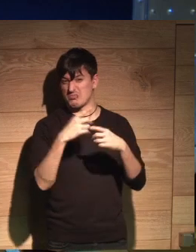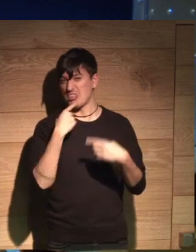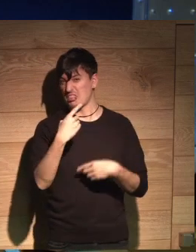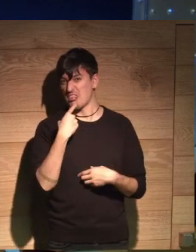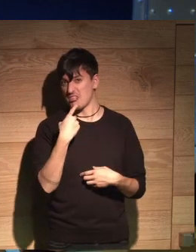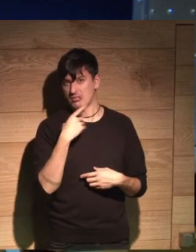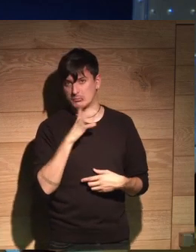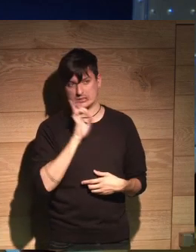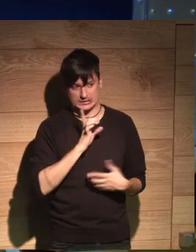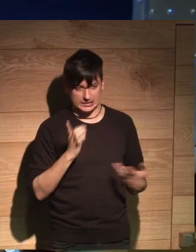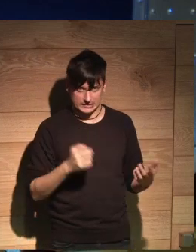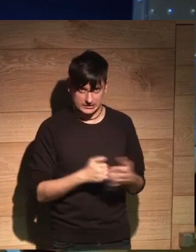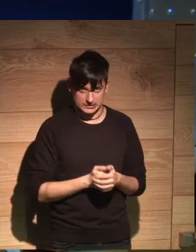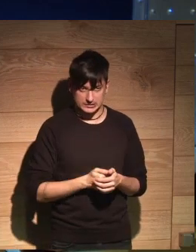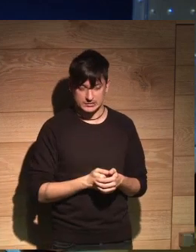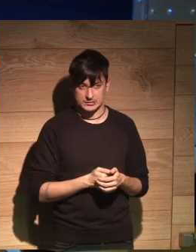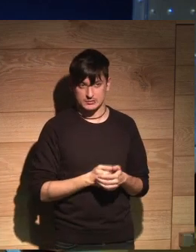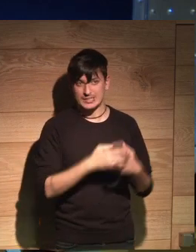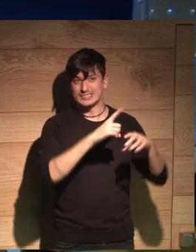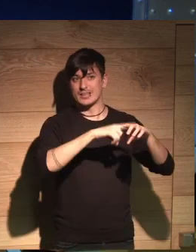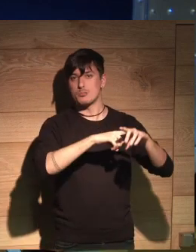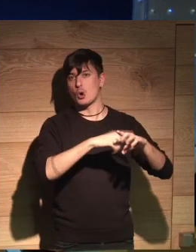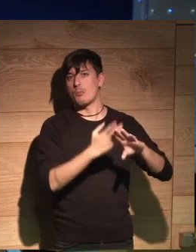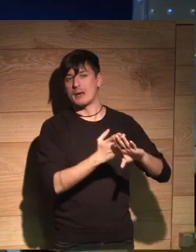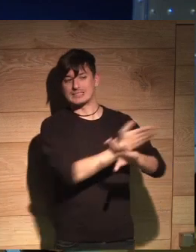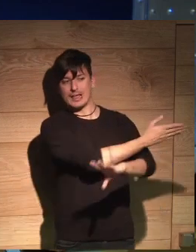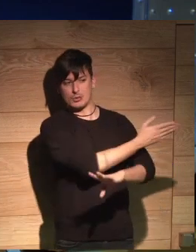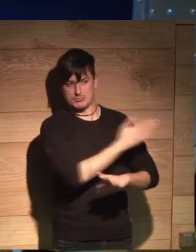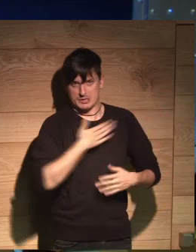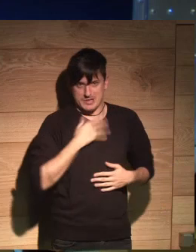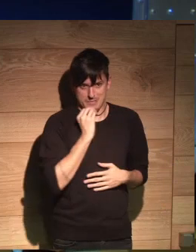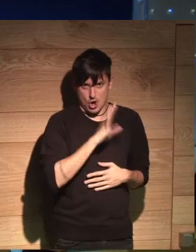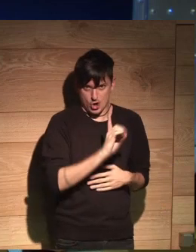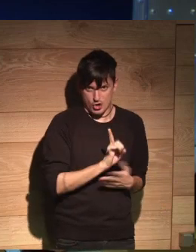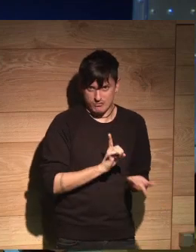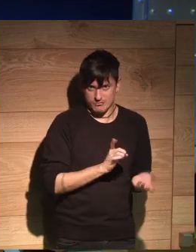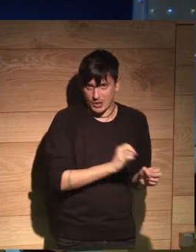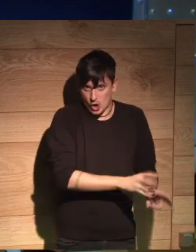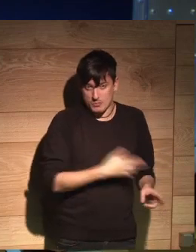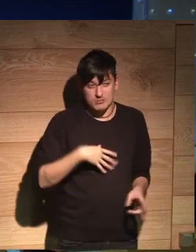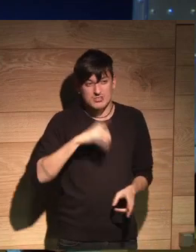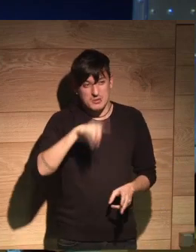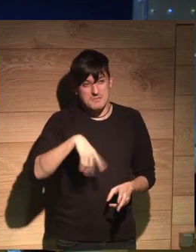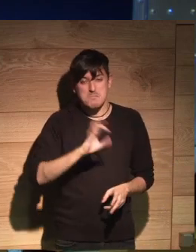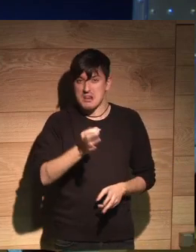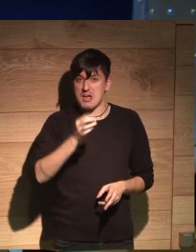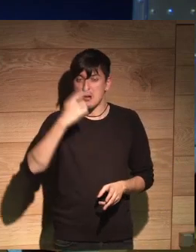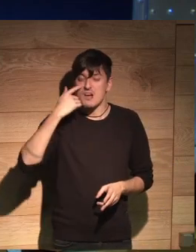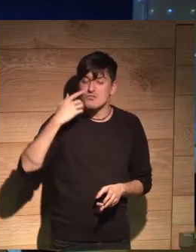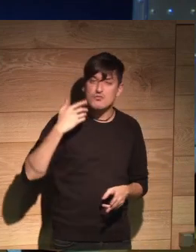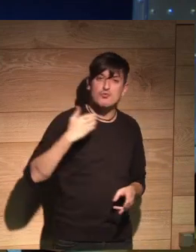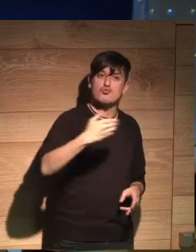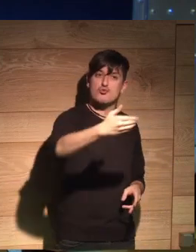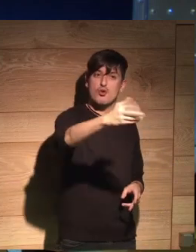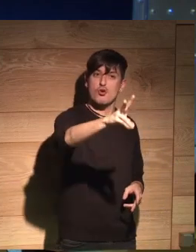aunque cualquier tiempo pasado, desde luego, para mí no fue mejor, sino que prácticamente al contrario siempre, también es cierto que para mirar al futuro hay que echar una